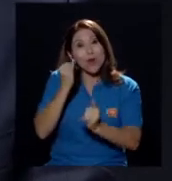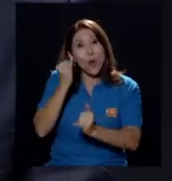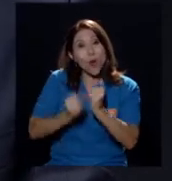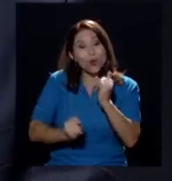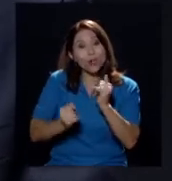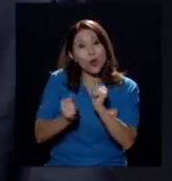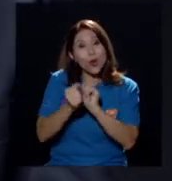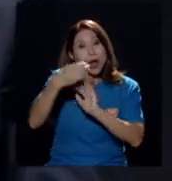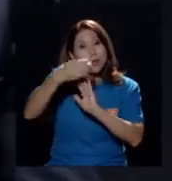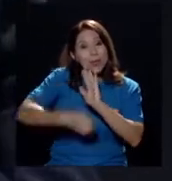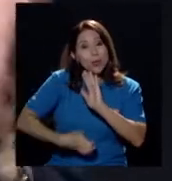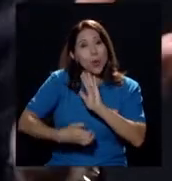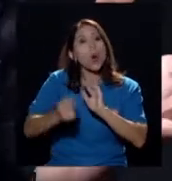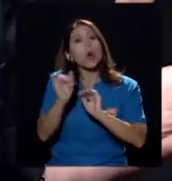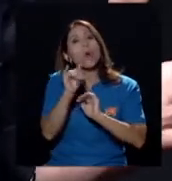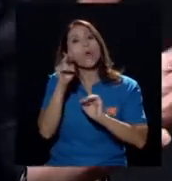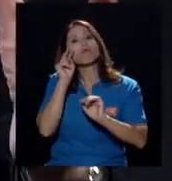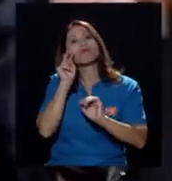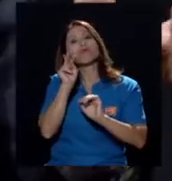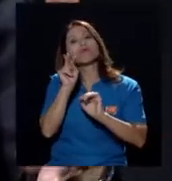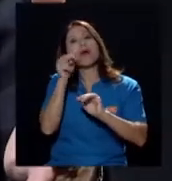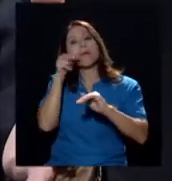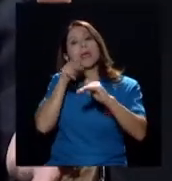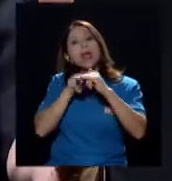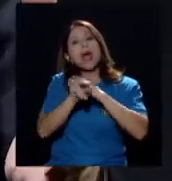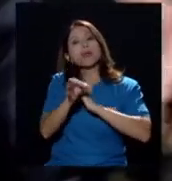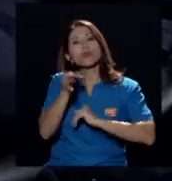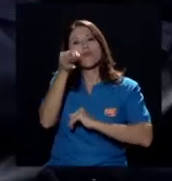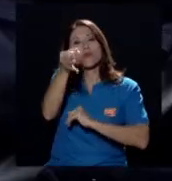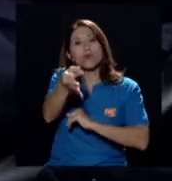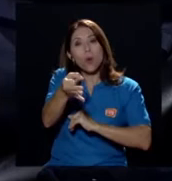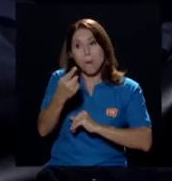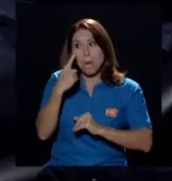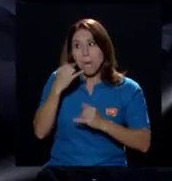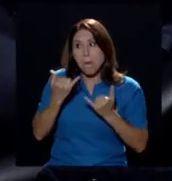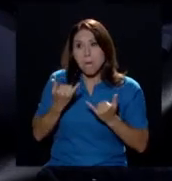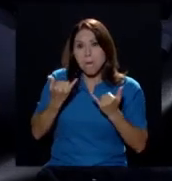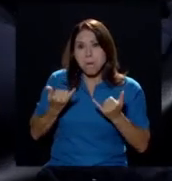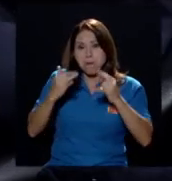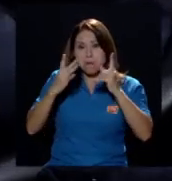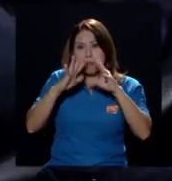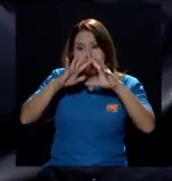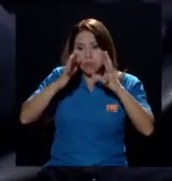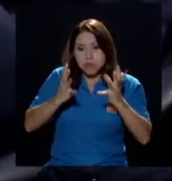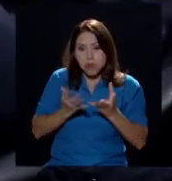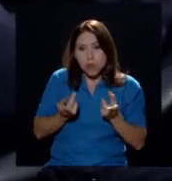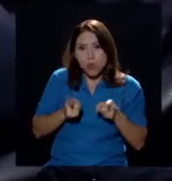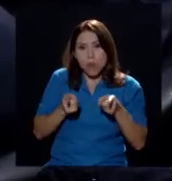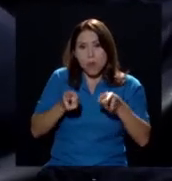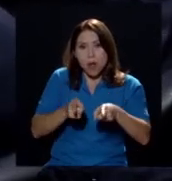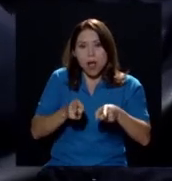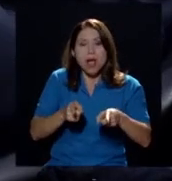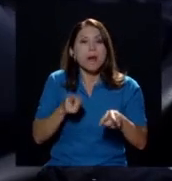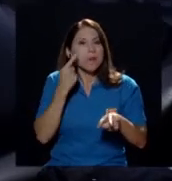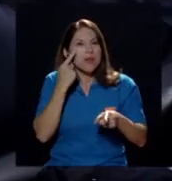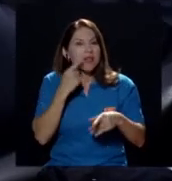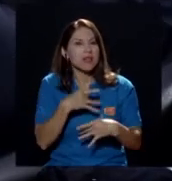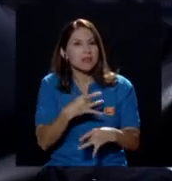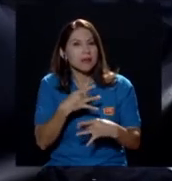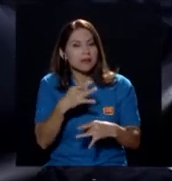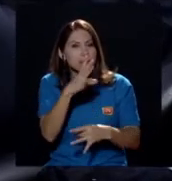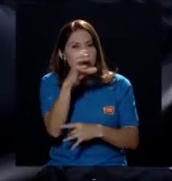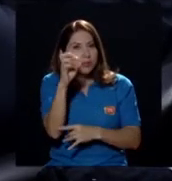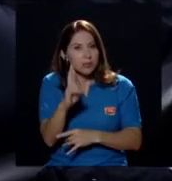tratando de determinar buenos dadas las condiciones del mundo actual que se ha descrito antes de los intereses de costa rica- de los